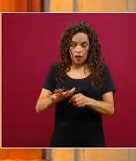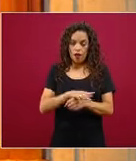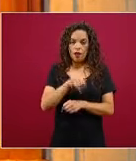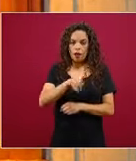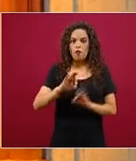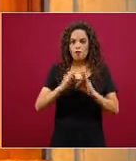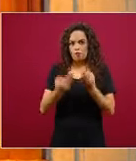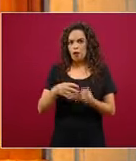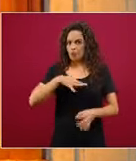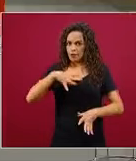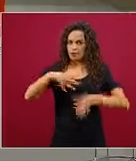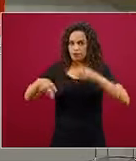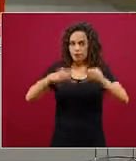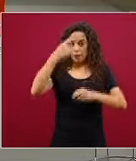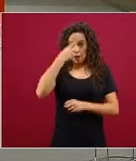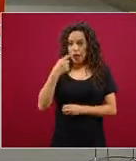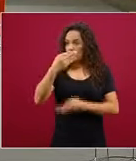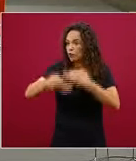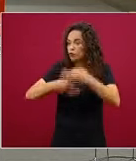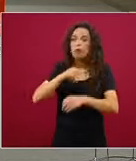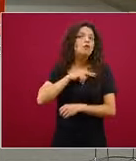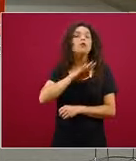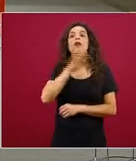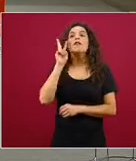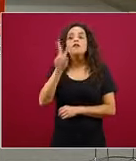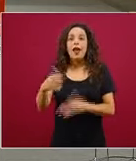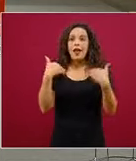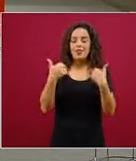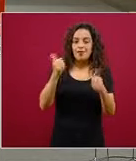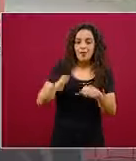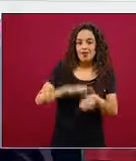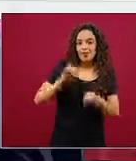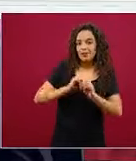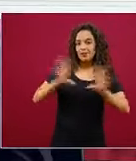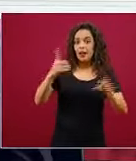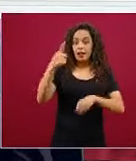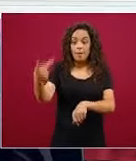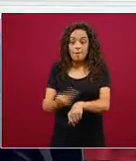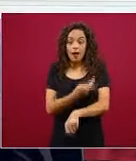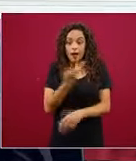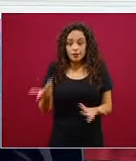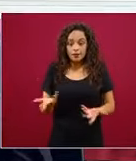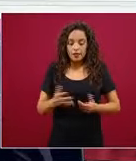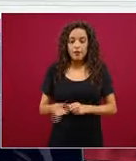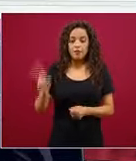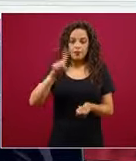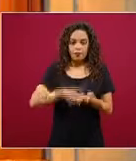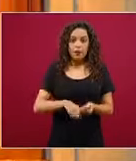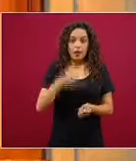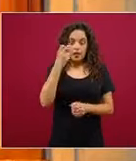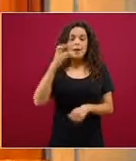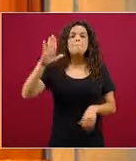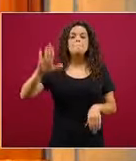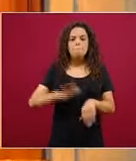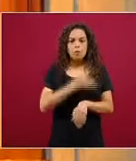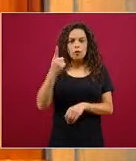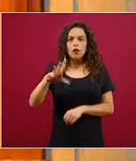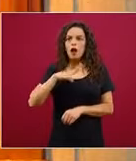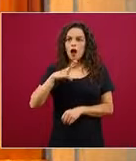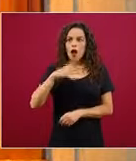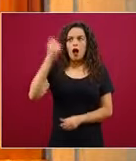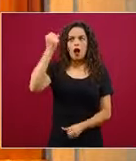puedan tener una mejor percepción de qué es lo que está pasando y entonces el por qué hay una entidad federativa que puede